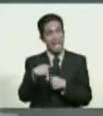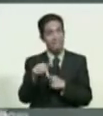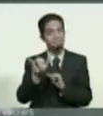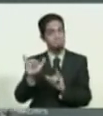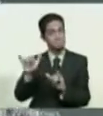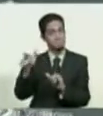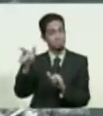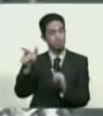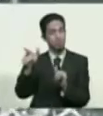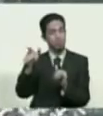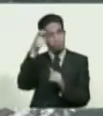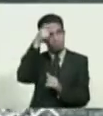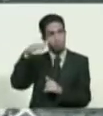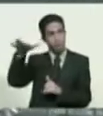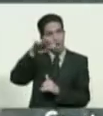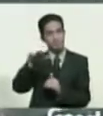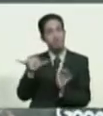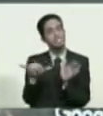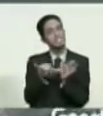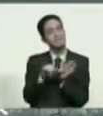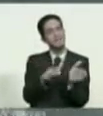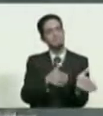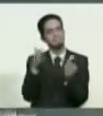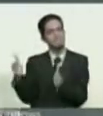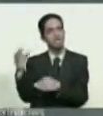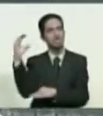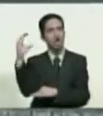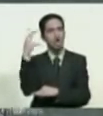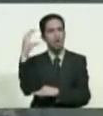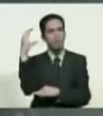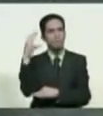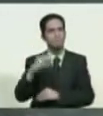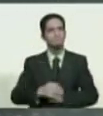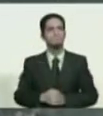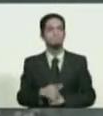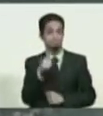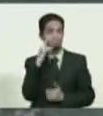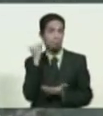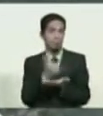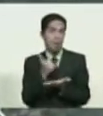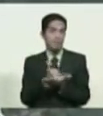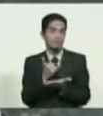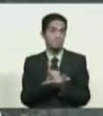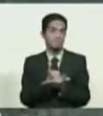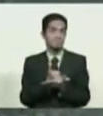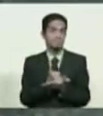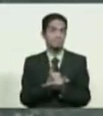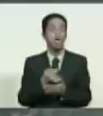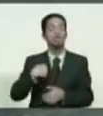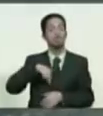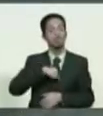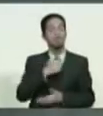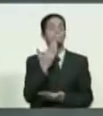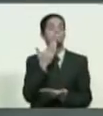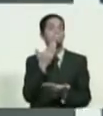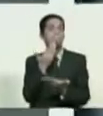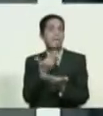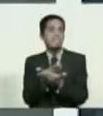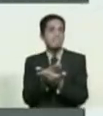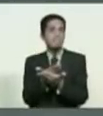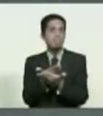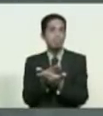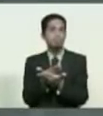de la hermana República de Colombia, en el norte de Santander. Esto es una prueba. Hemos solicitado permiso a la Fiscalía General de la